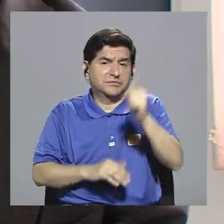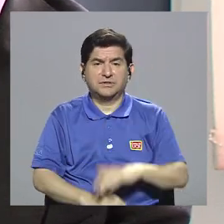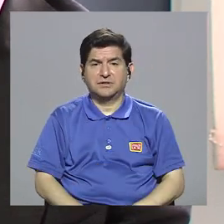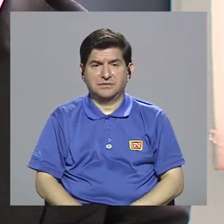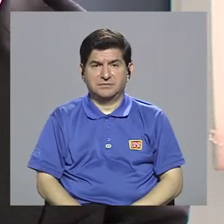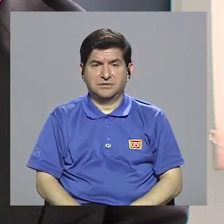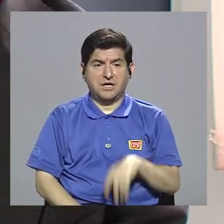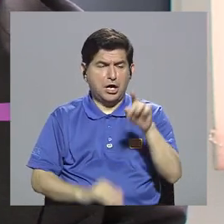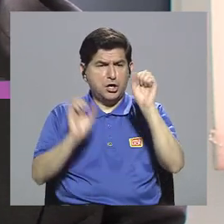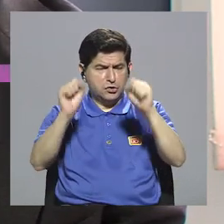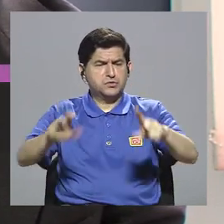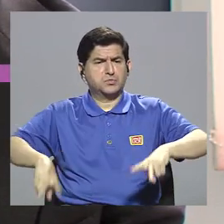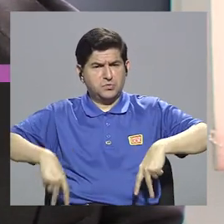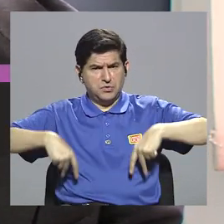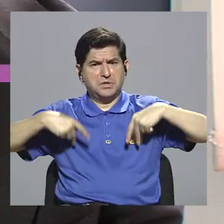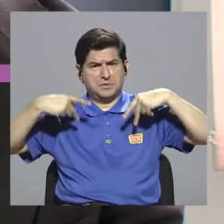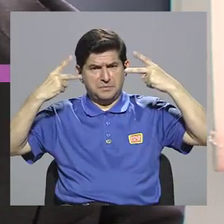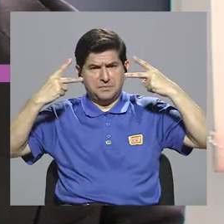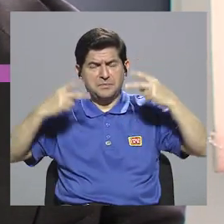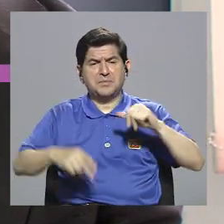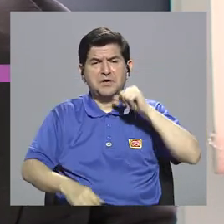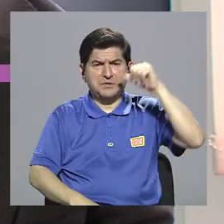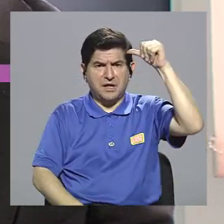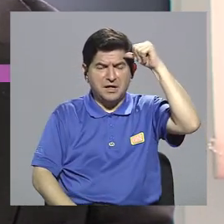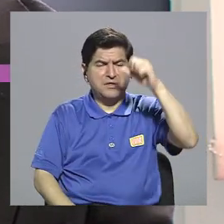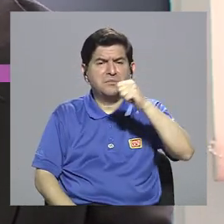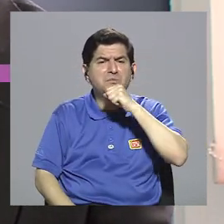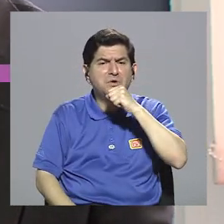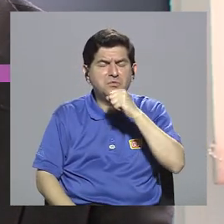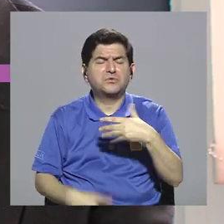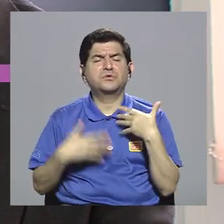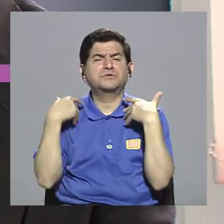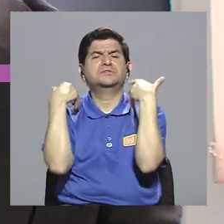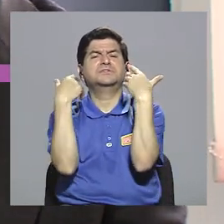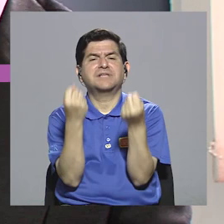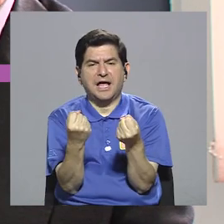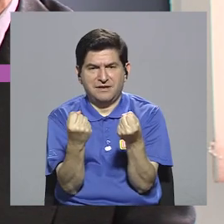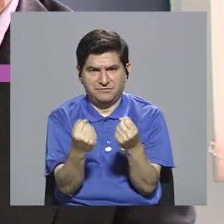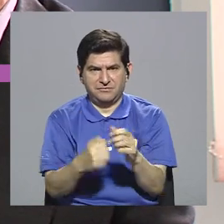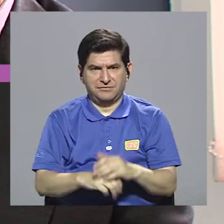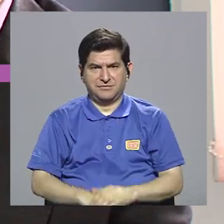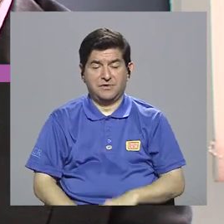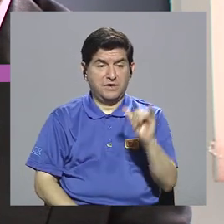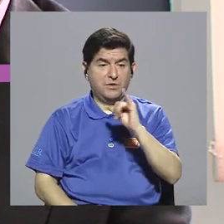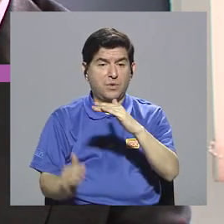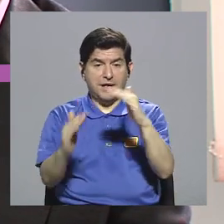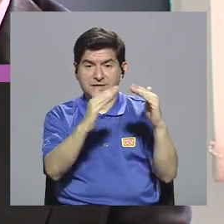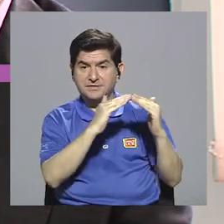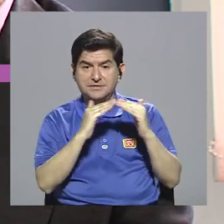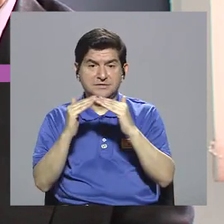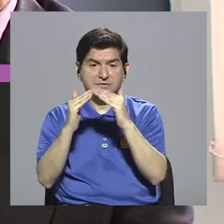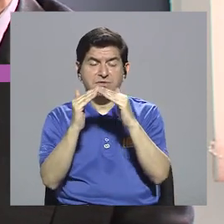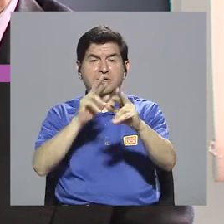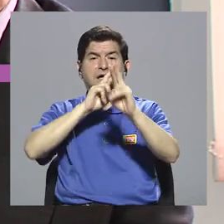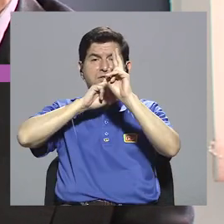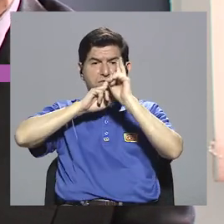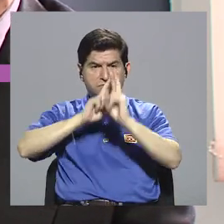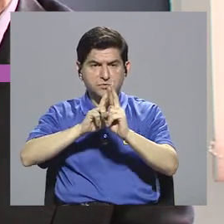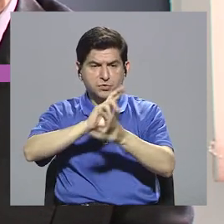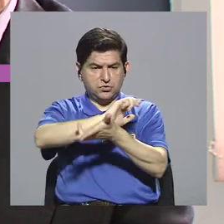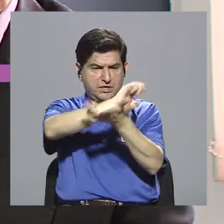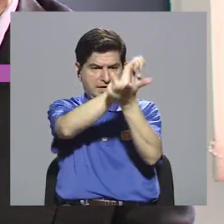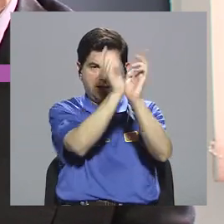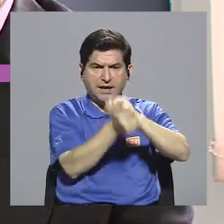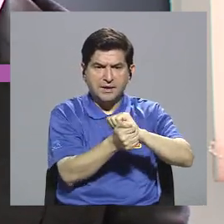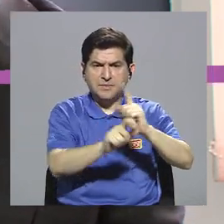y de manera que puedan vivir una world de un golpe mayor saludable a la vez la ciudad responde se